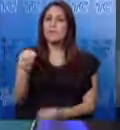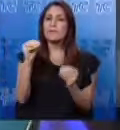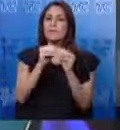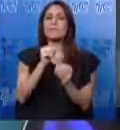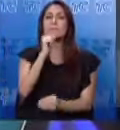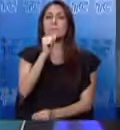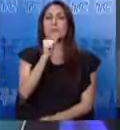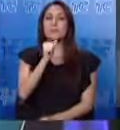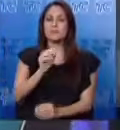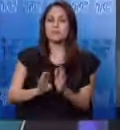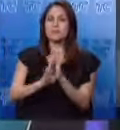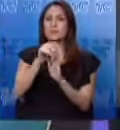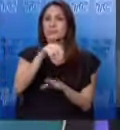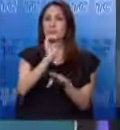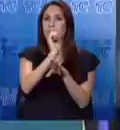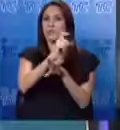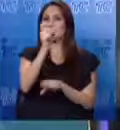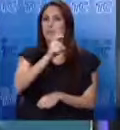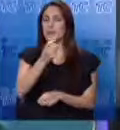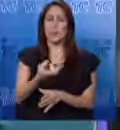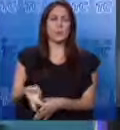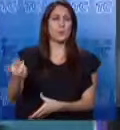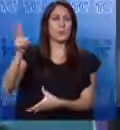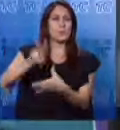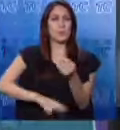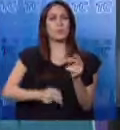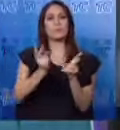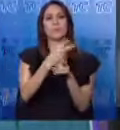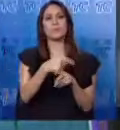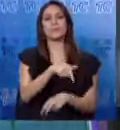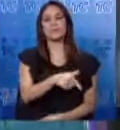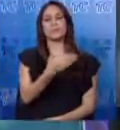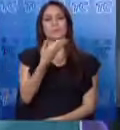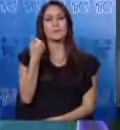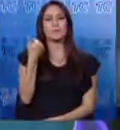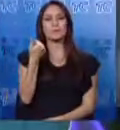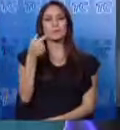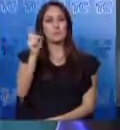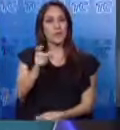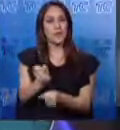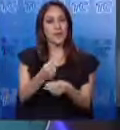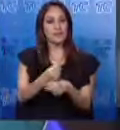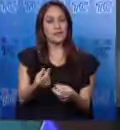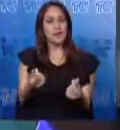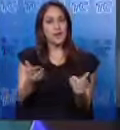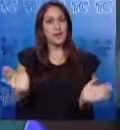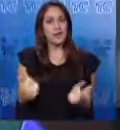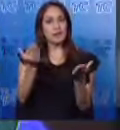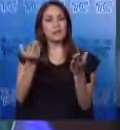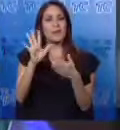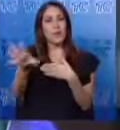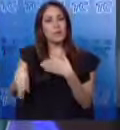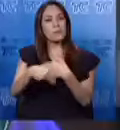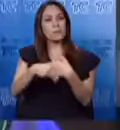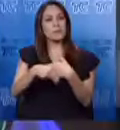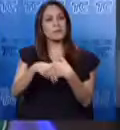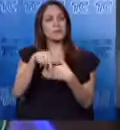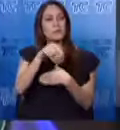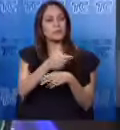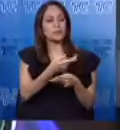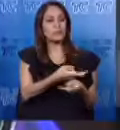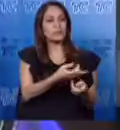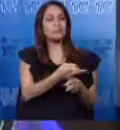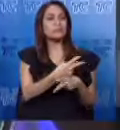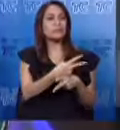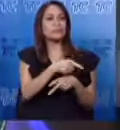técnicos que desarrollen el país, que dupliquen la productividad, que hagan, que le pongan valor agregado a los